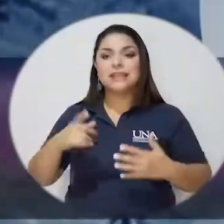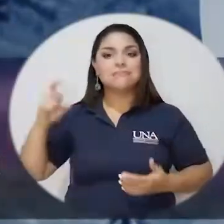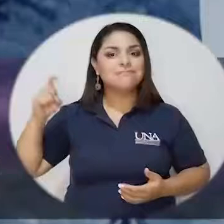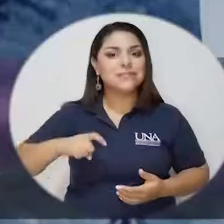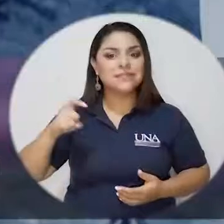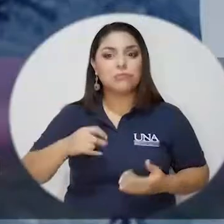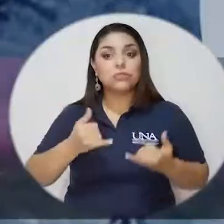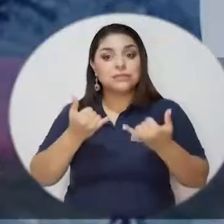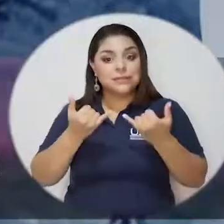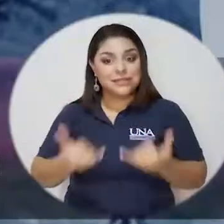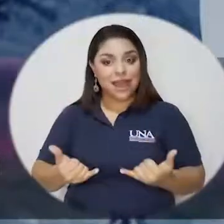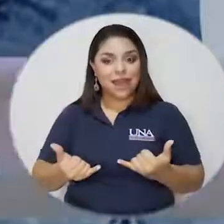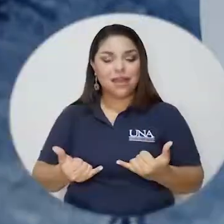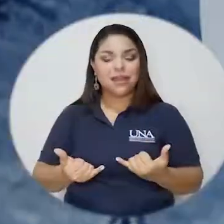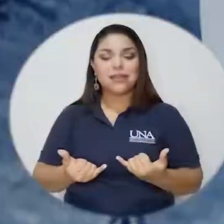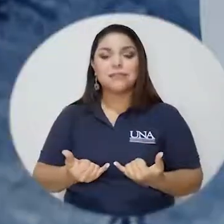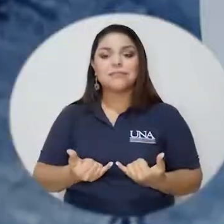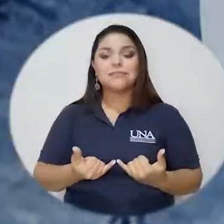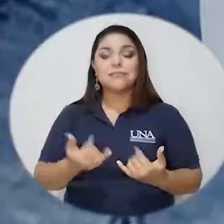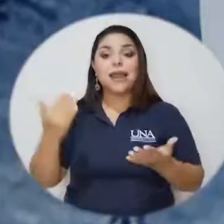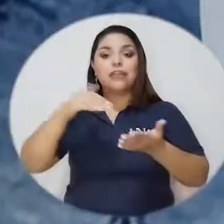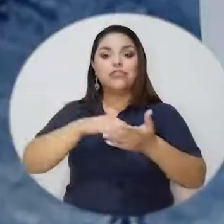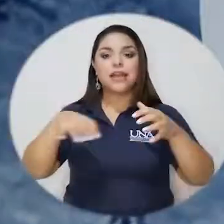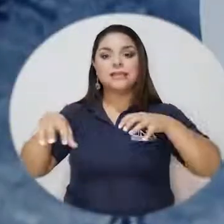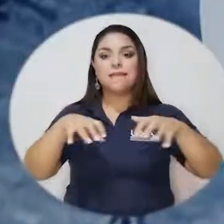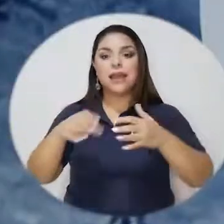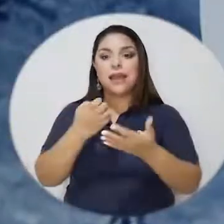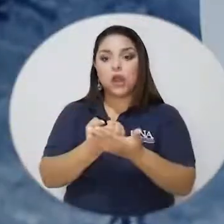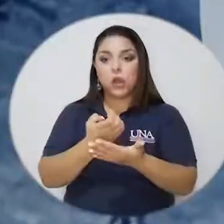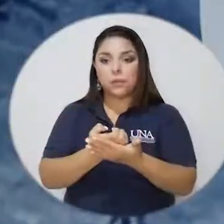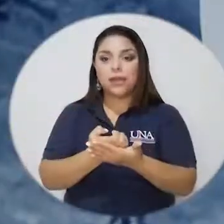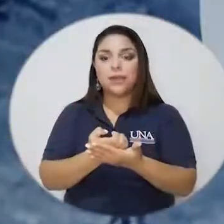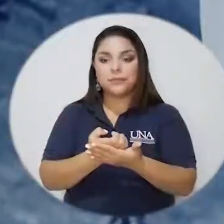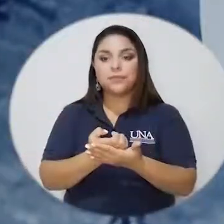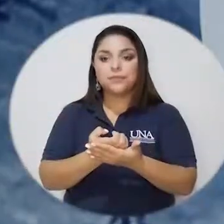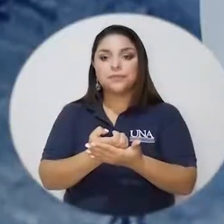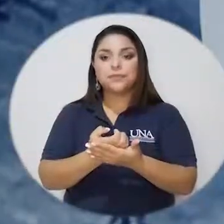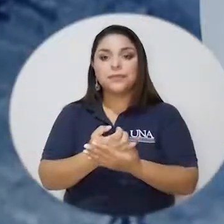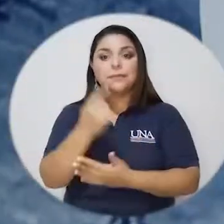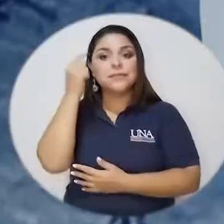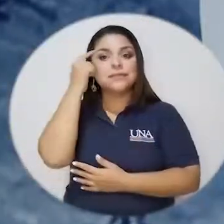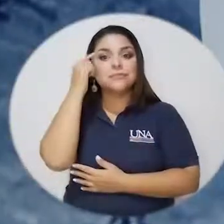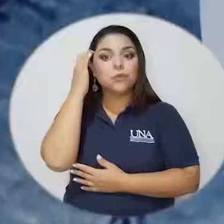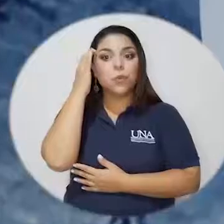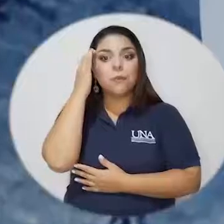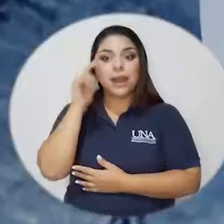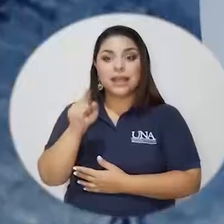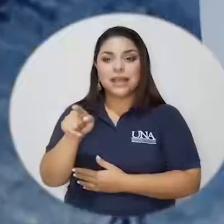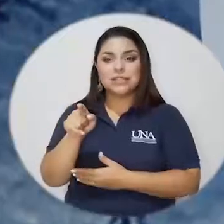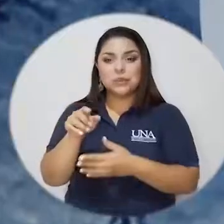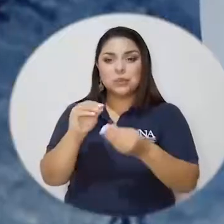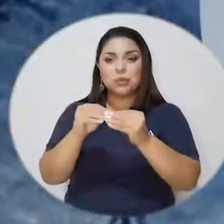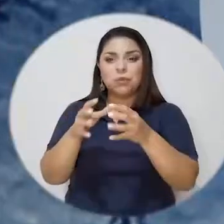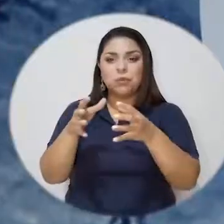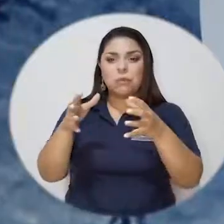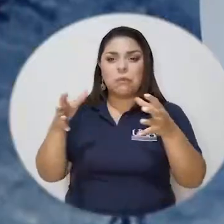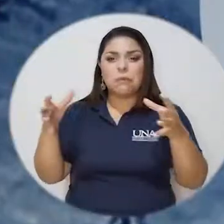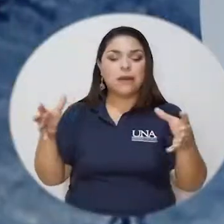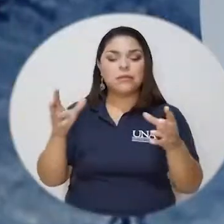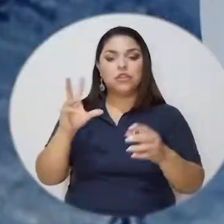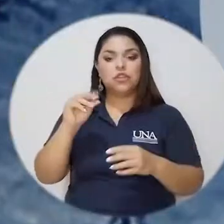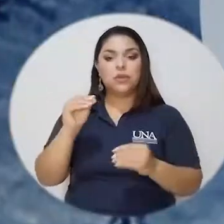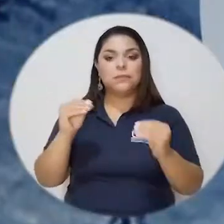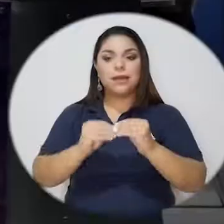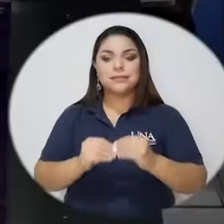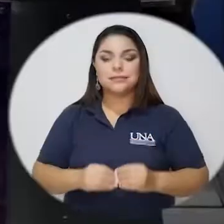así necesarias ya para reactivar nuestra economía y procurar que estas cifras no se